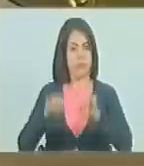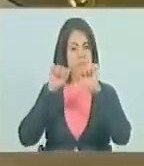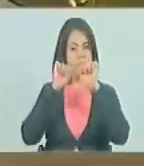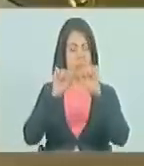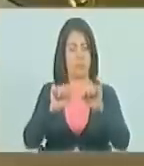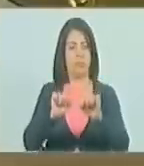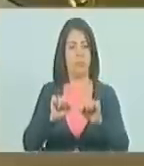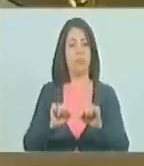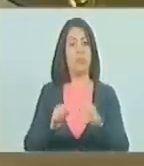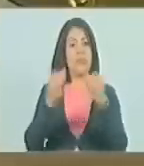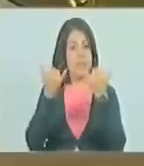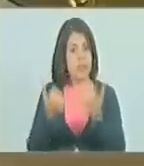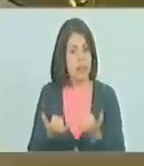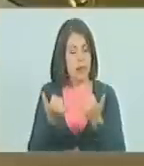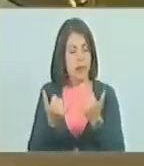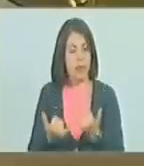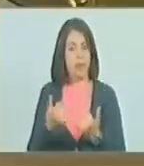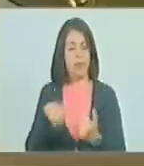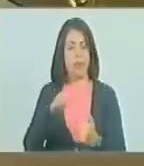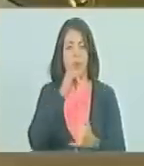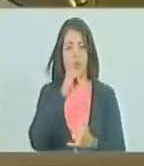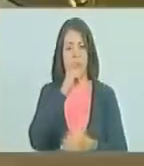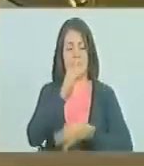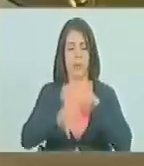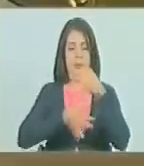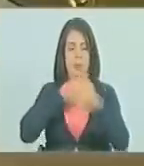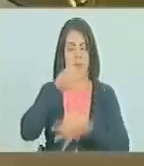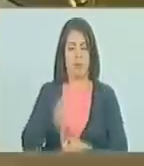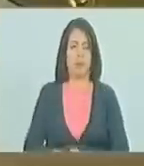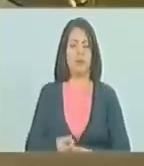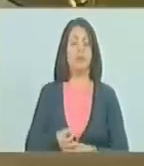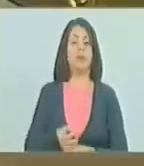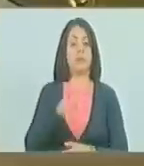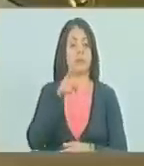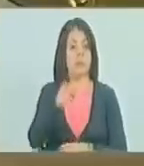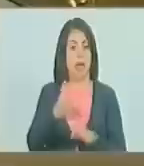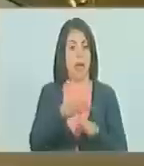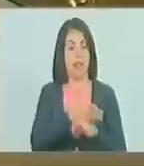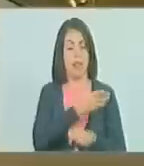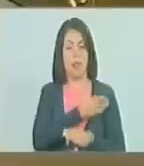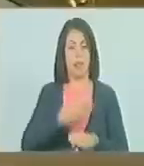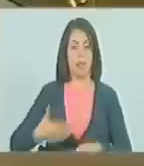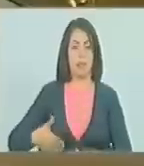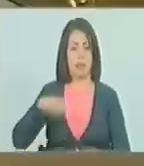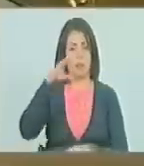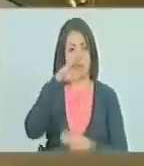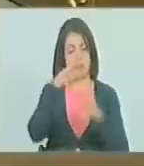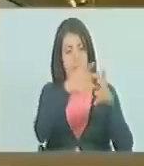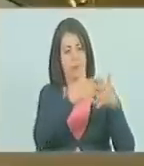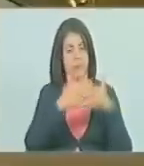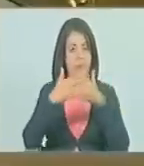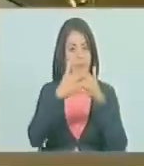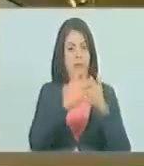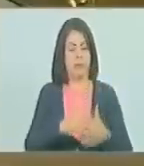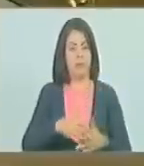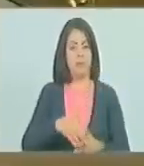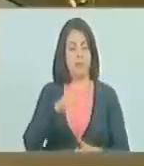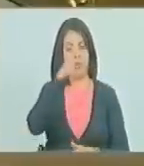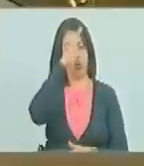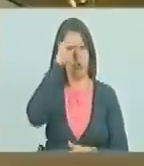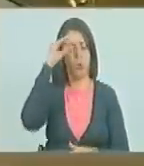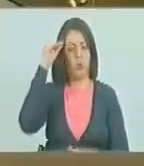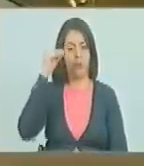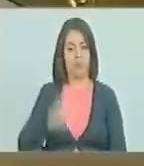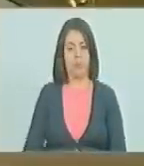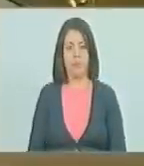rechazar de manera categórica las declaraciones emitidas por parte del expresidente de los Estados Unidos de América,